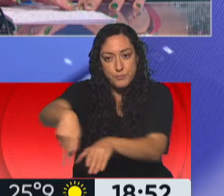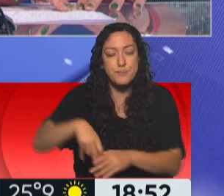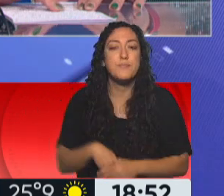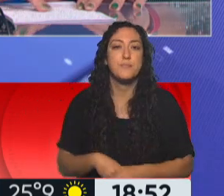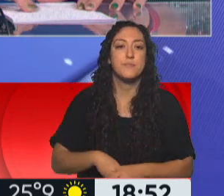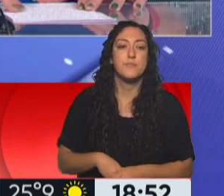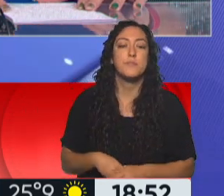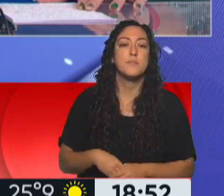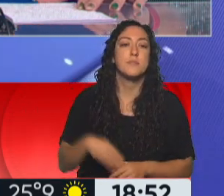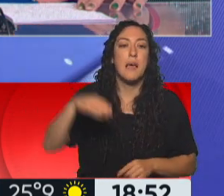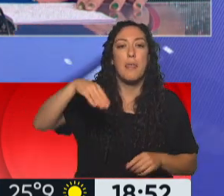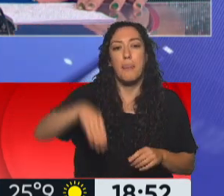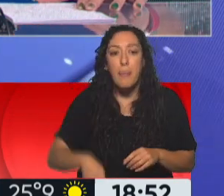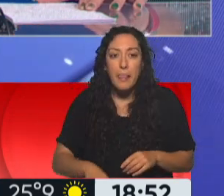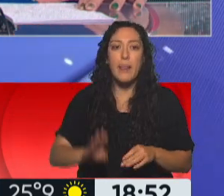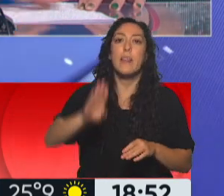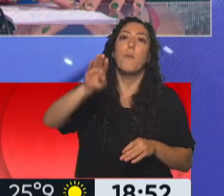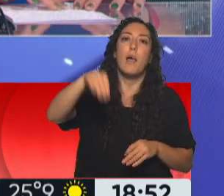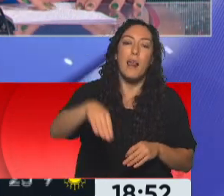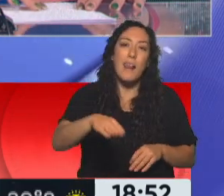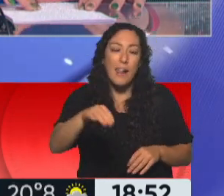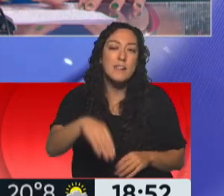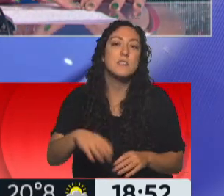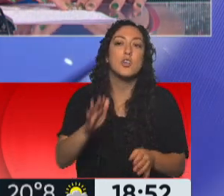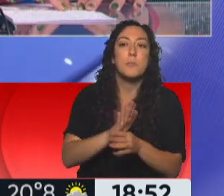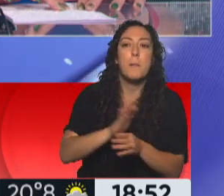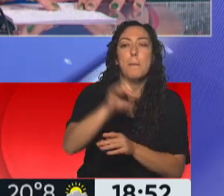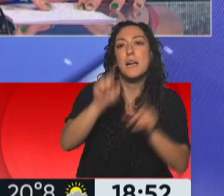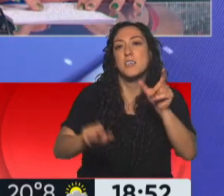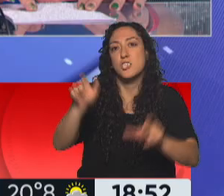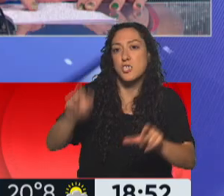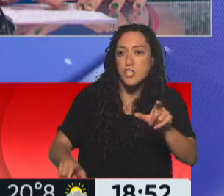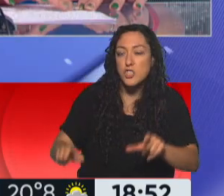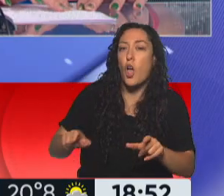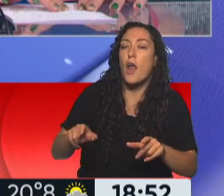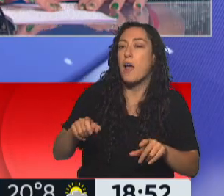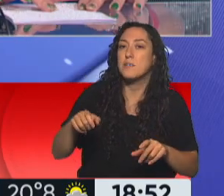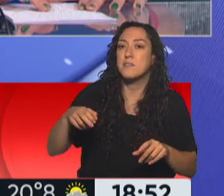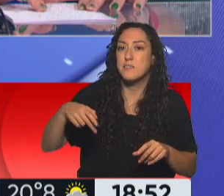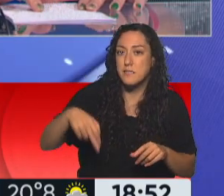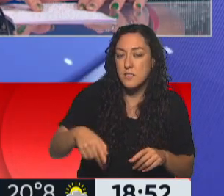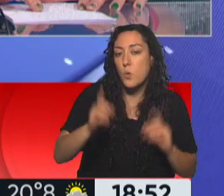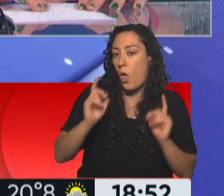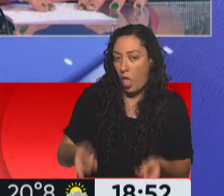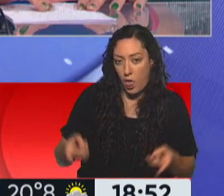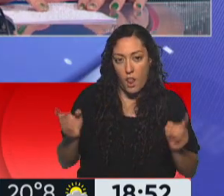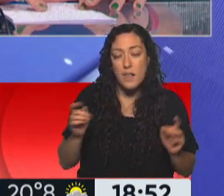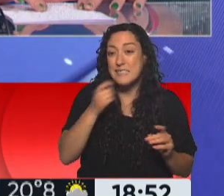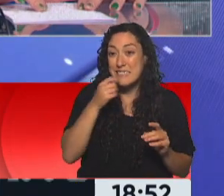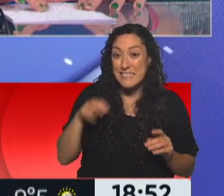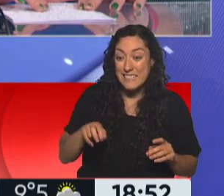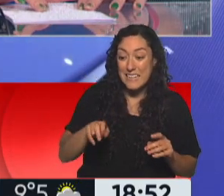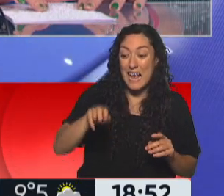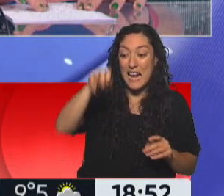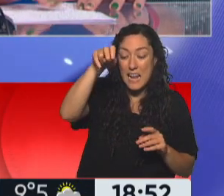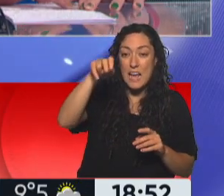Los desniveles tienen que permitir a personas con movilidad reducida movilizarse. Si hay escaleras, tienen